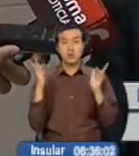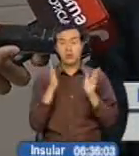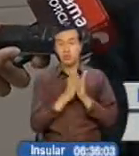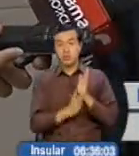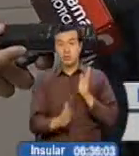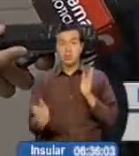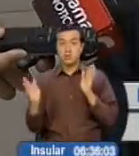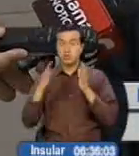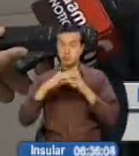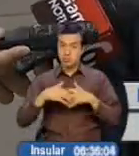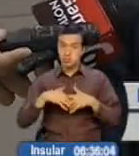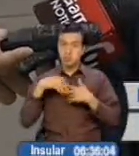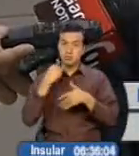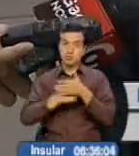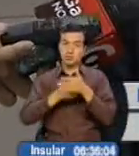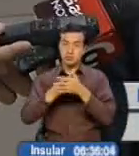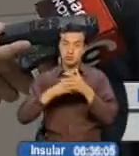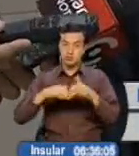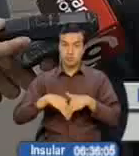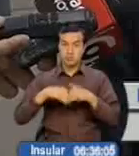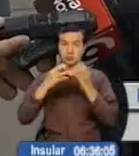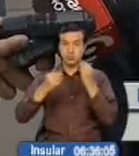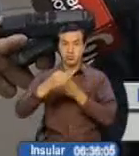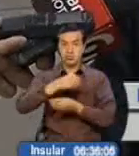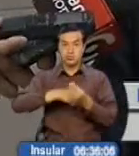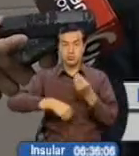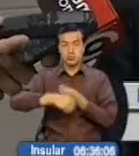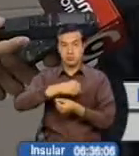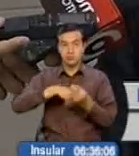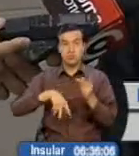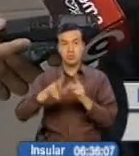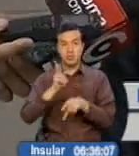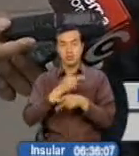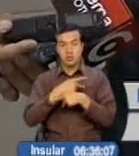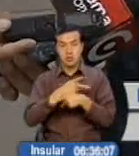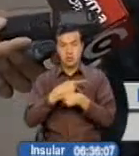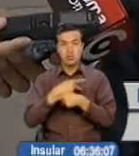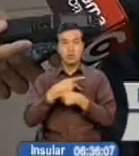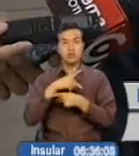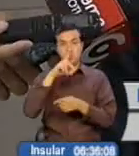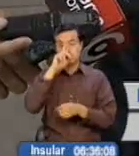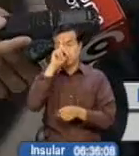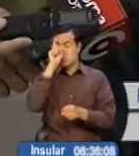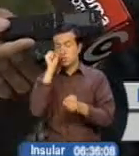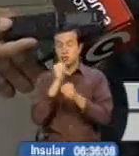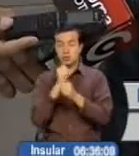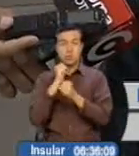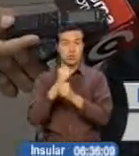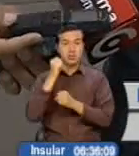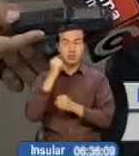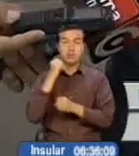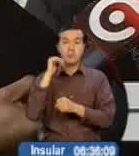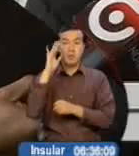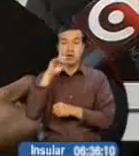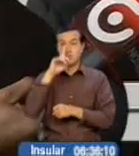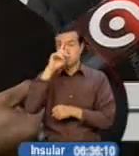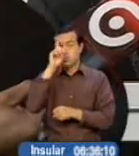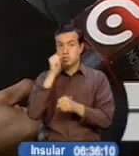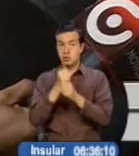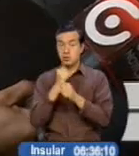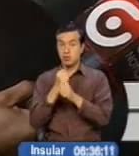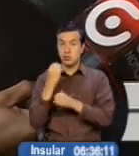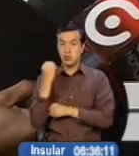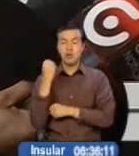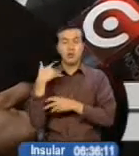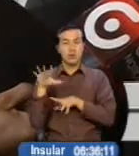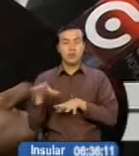definitivamente, pues inversión, producción, empleo, emprendimiento fundamentalmente juvenil. Ya es una política